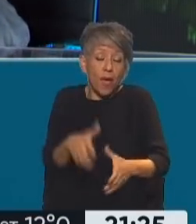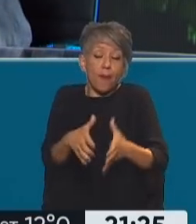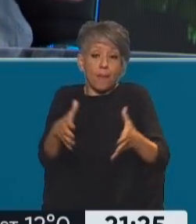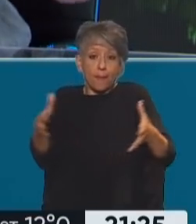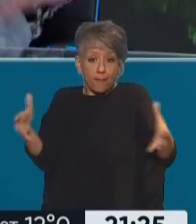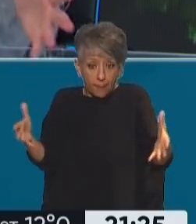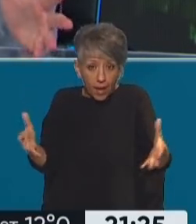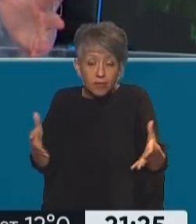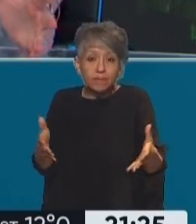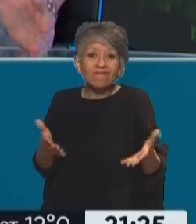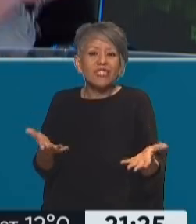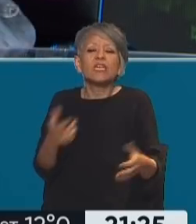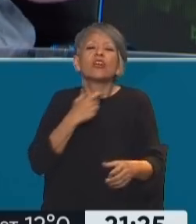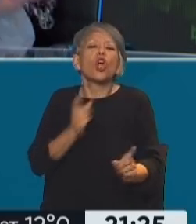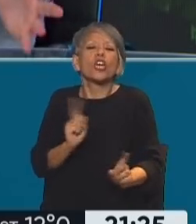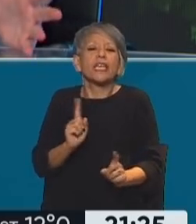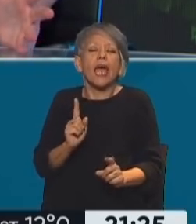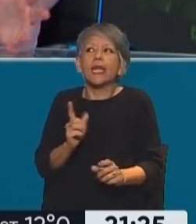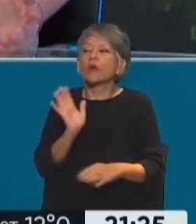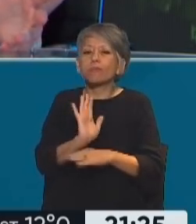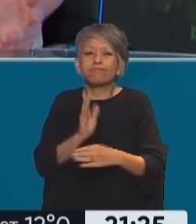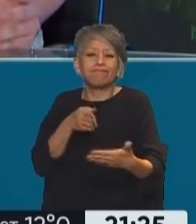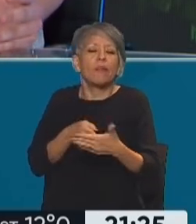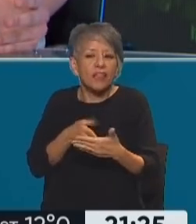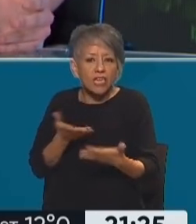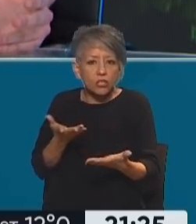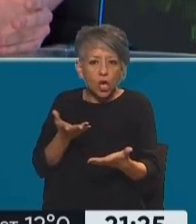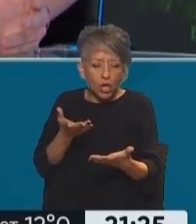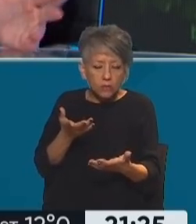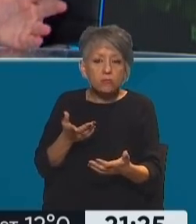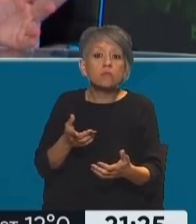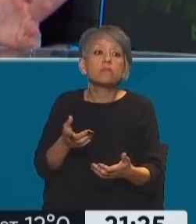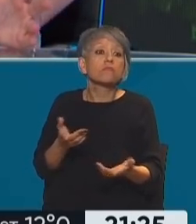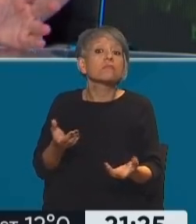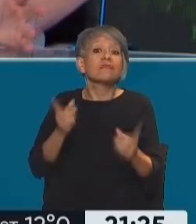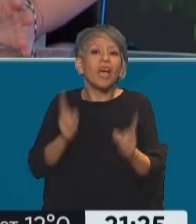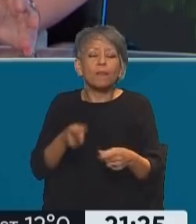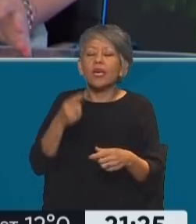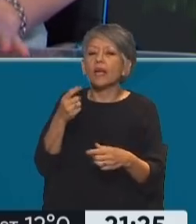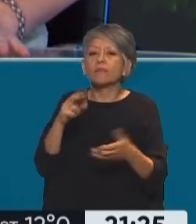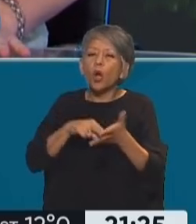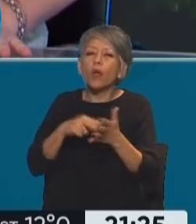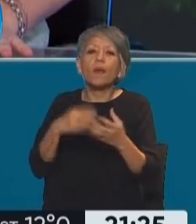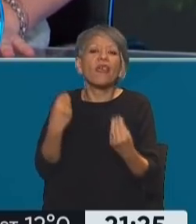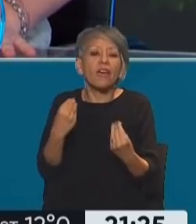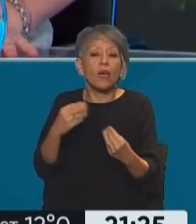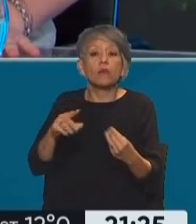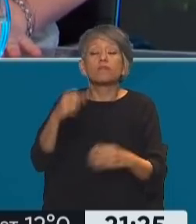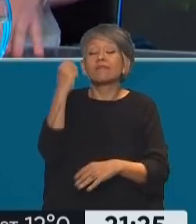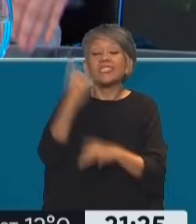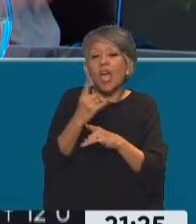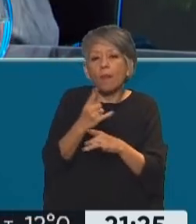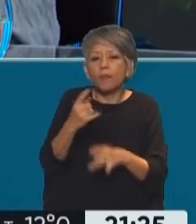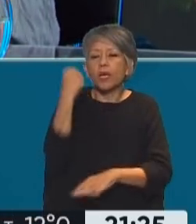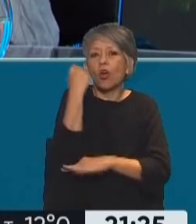vea la típica restricción externa y el cuello de botella que se ve cuando la economía vuelve a crecer, ¿no? Ahí me parece que va a tener el principal